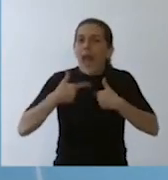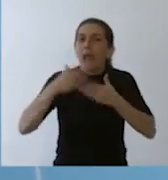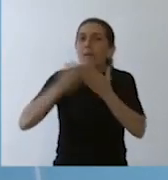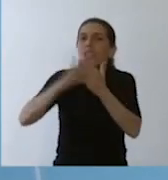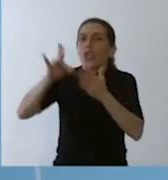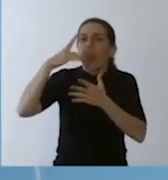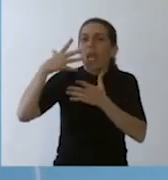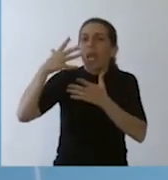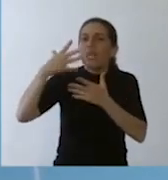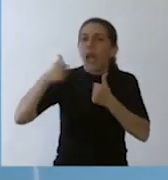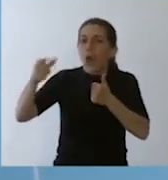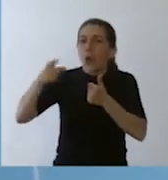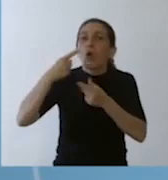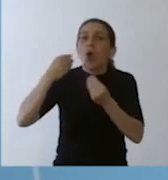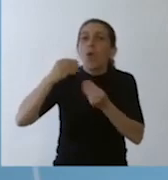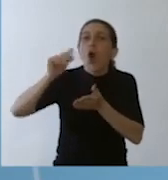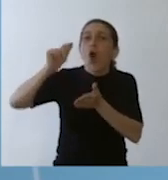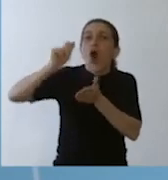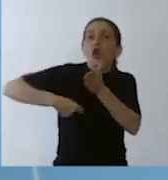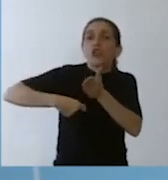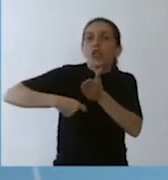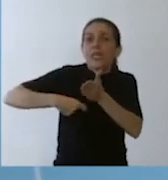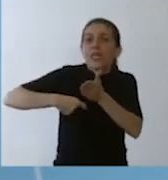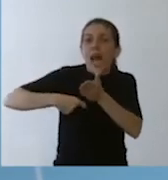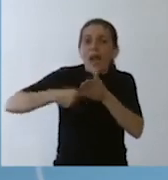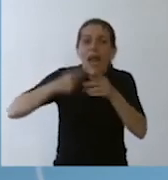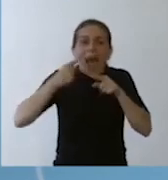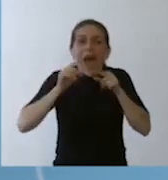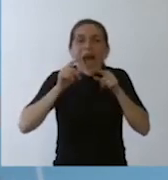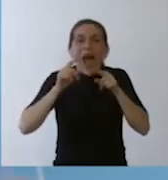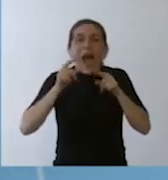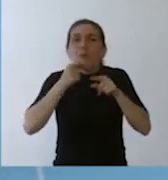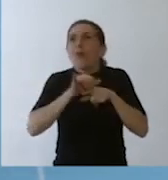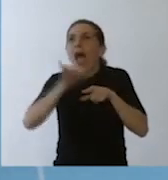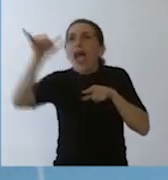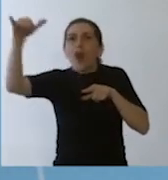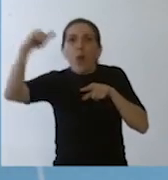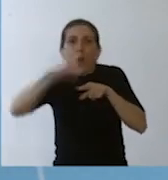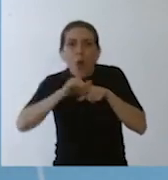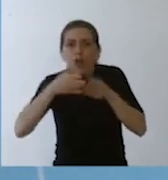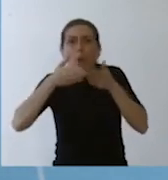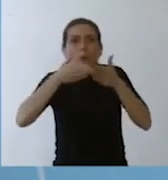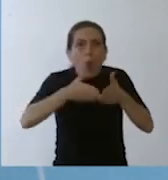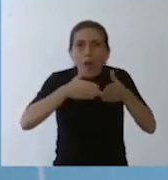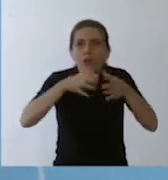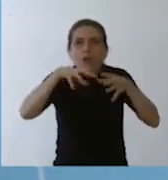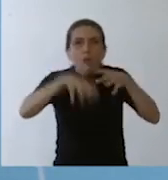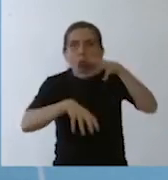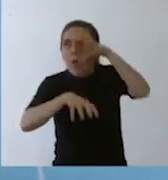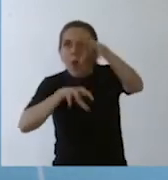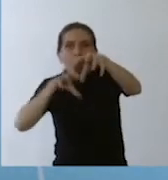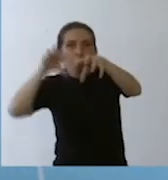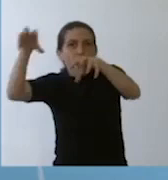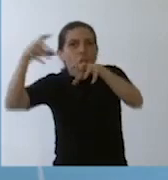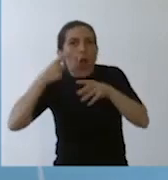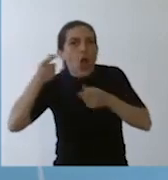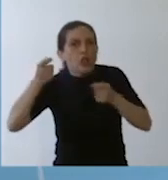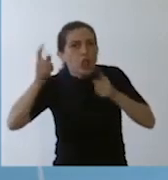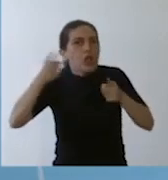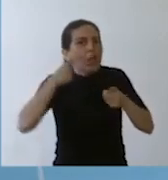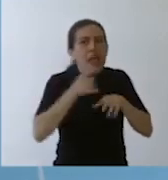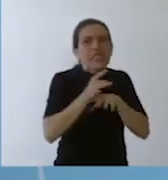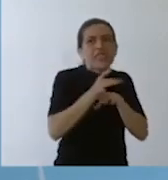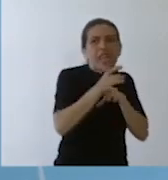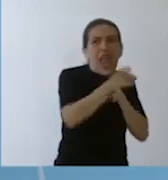como la de contratación de puntos médicos y demás para poner en aeropuertos, en los puertos, también va a ser en las estaciones ferroviarias,